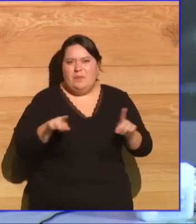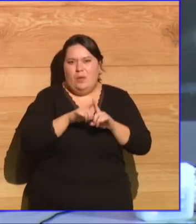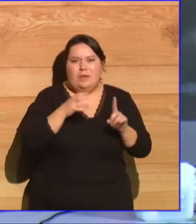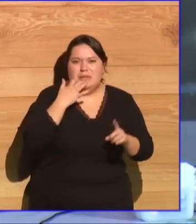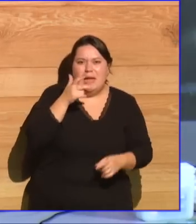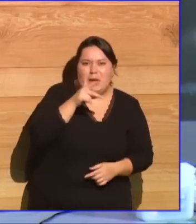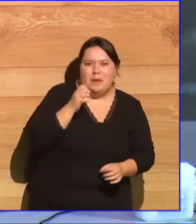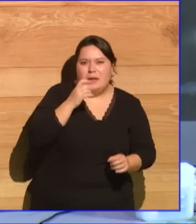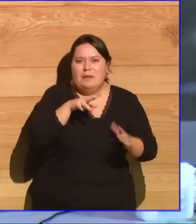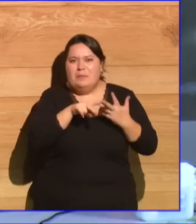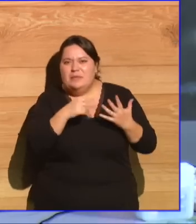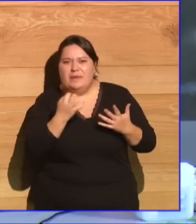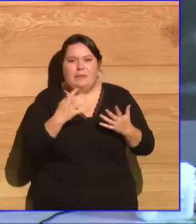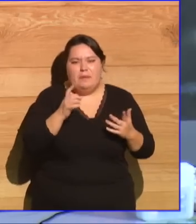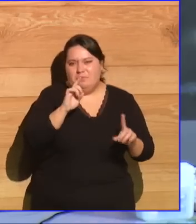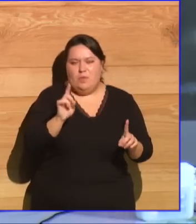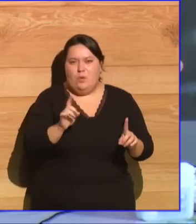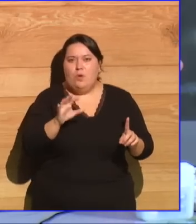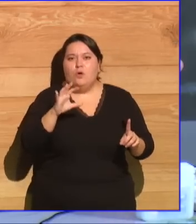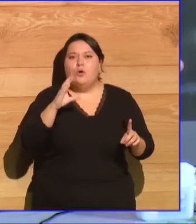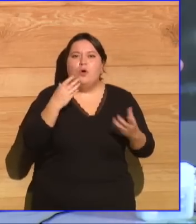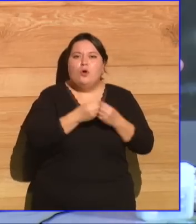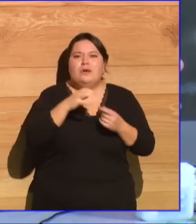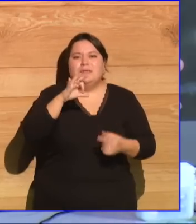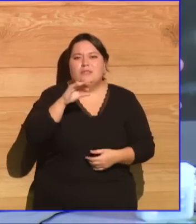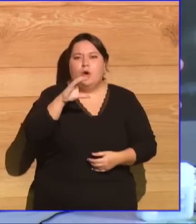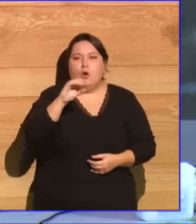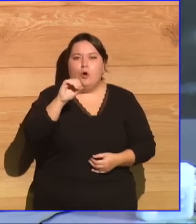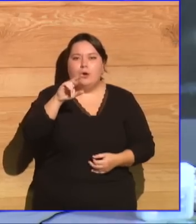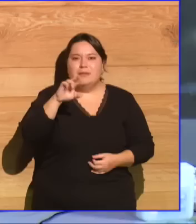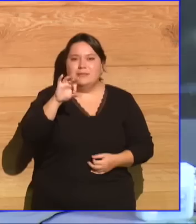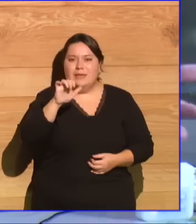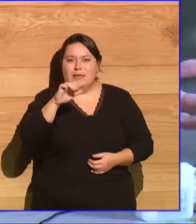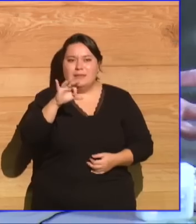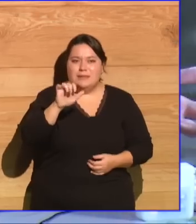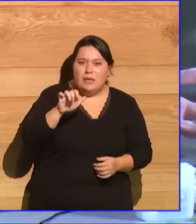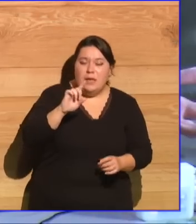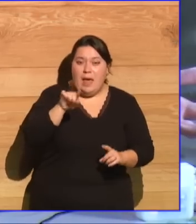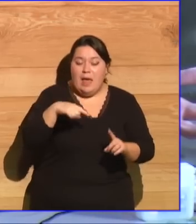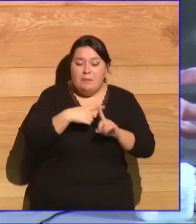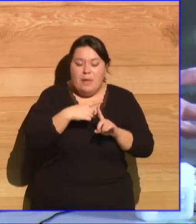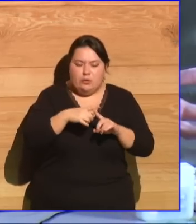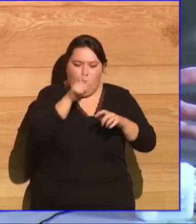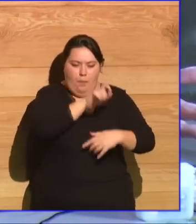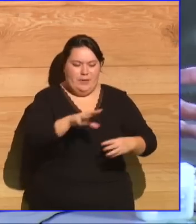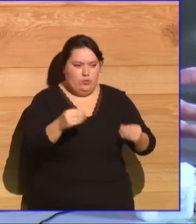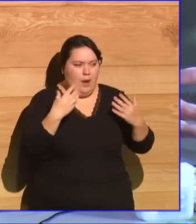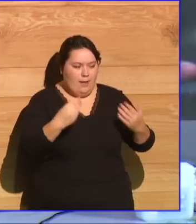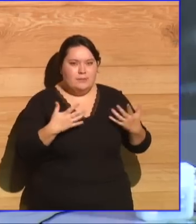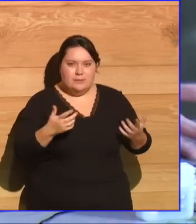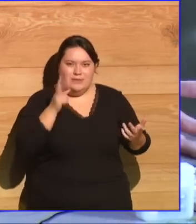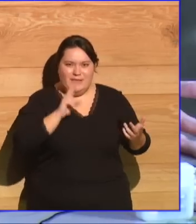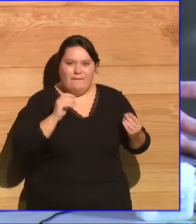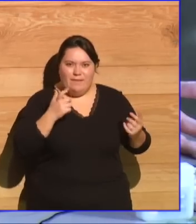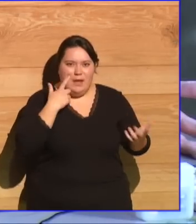la cámara tiene que ser invisible, no. Con Scorsese eres absolutamente consciente de la cámara. Y a la vez hay una textura humana muy rugosa y